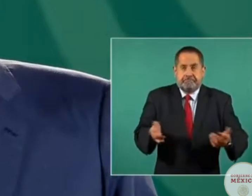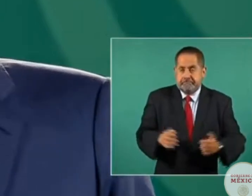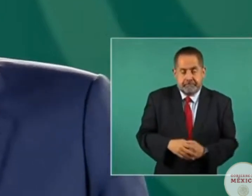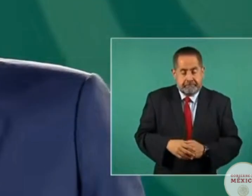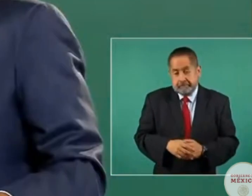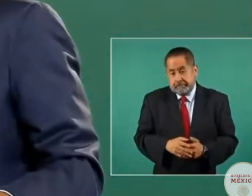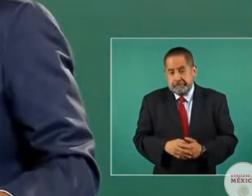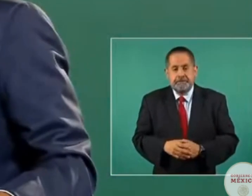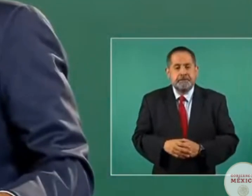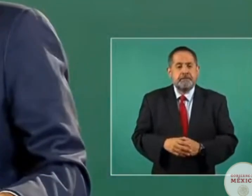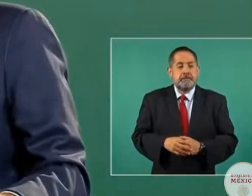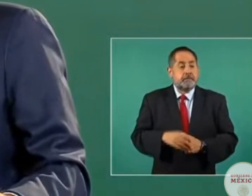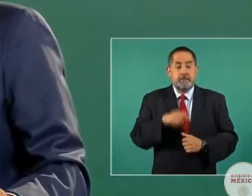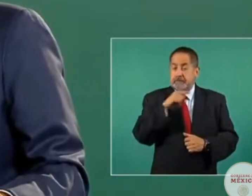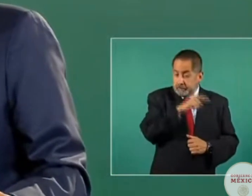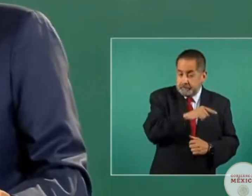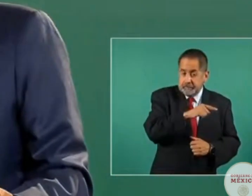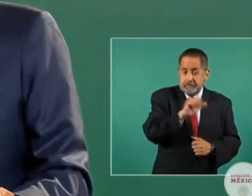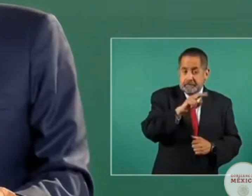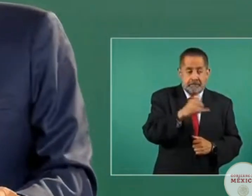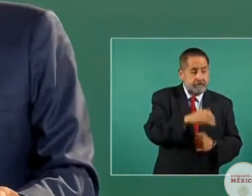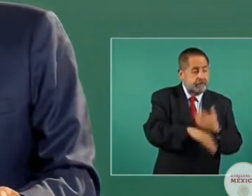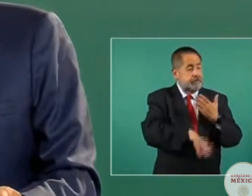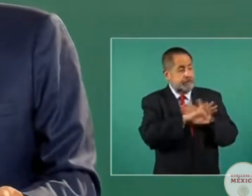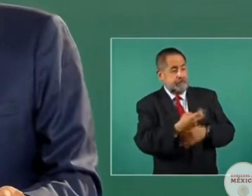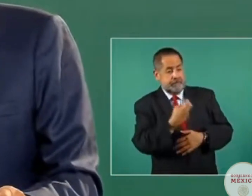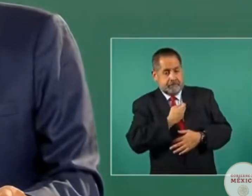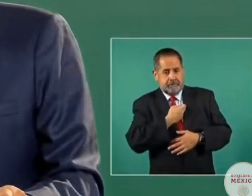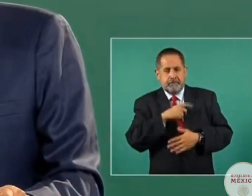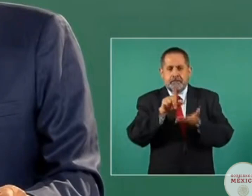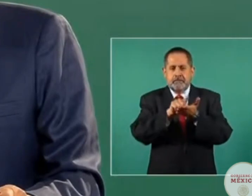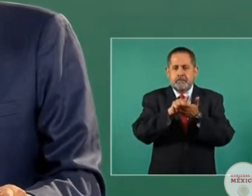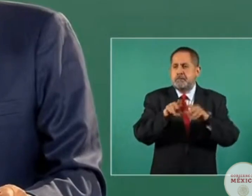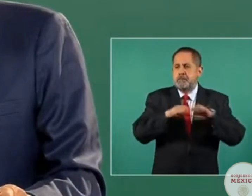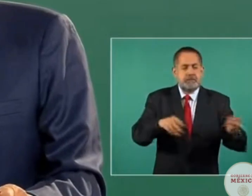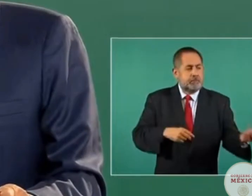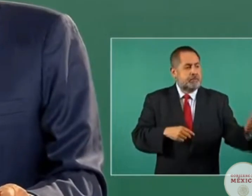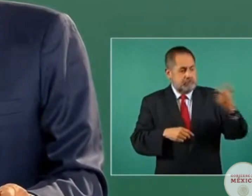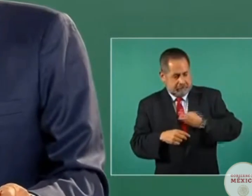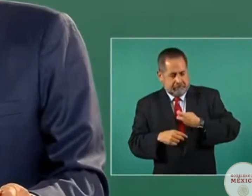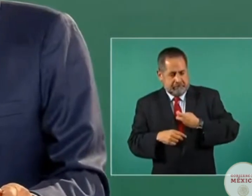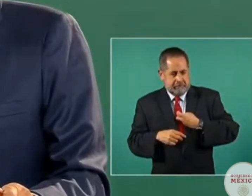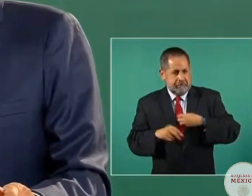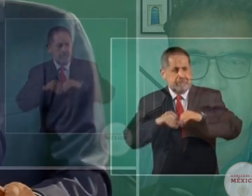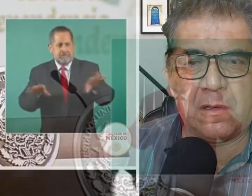Entonces, él me acusa con un Twitter, yo respondo lo que yo creo